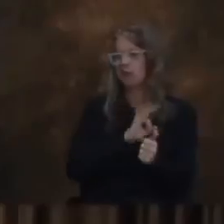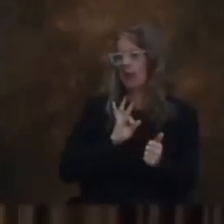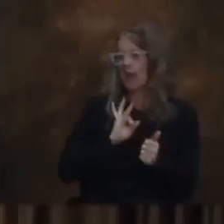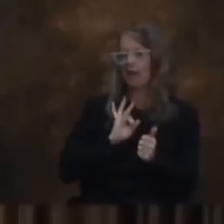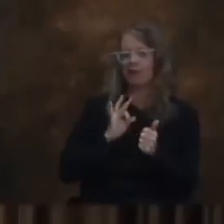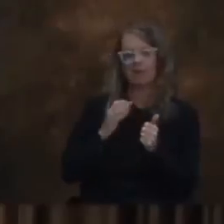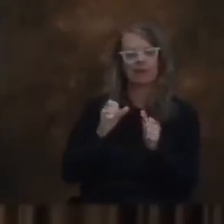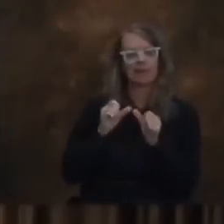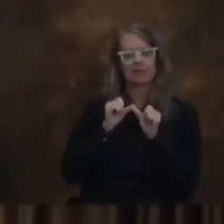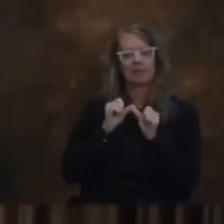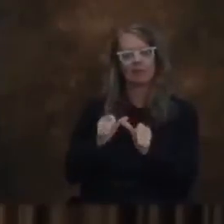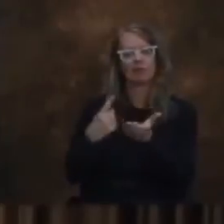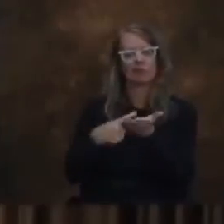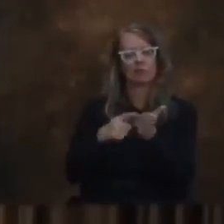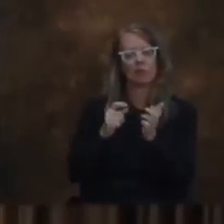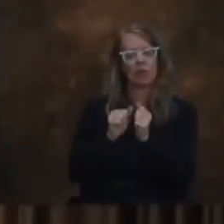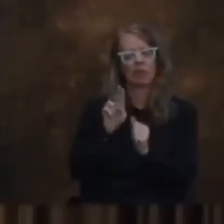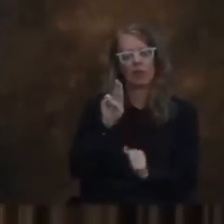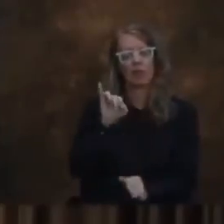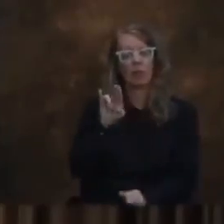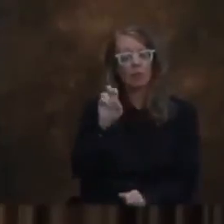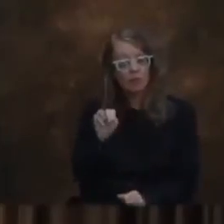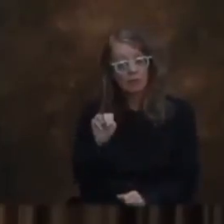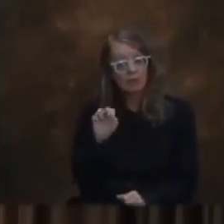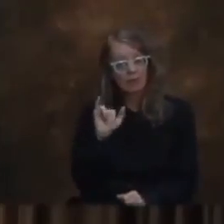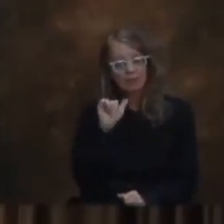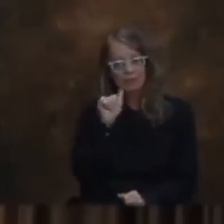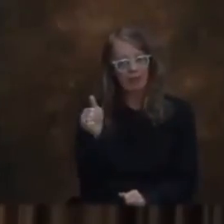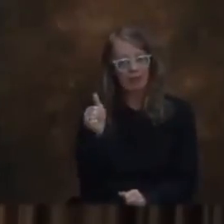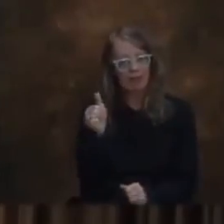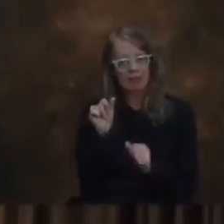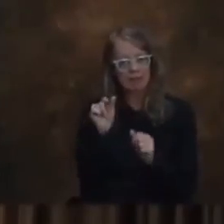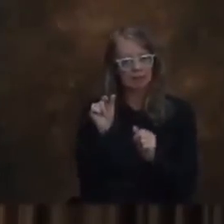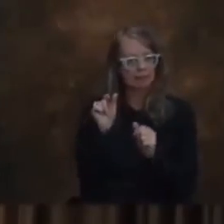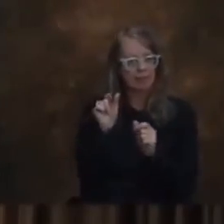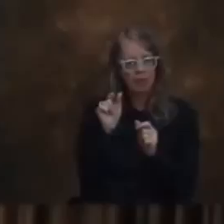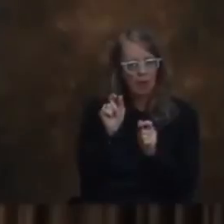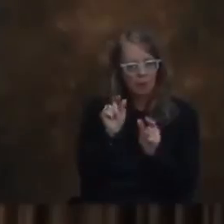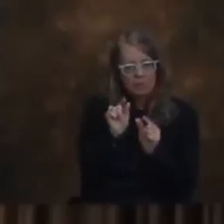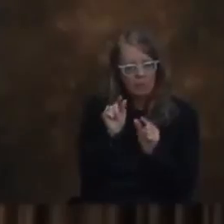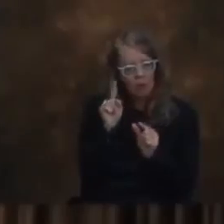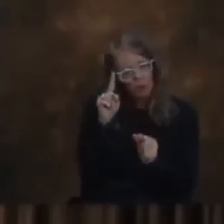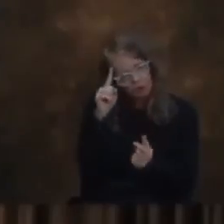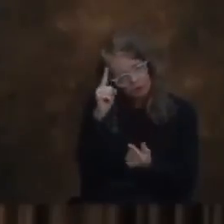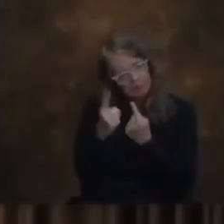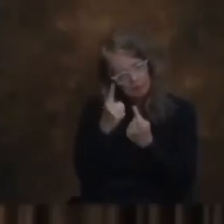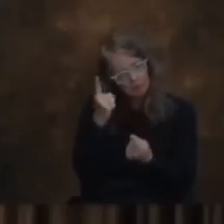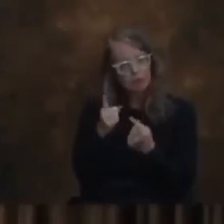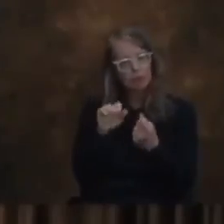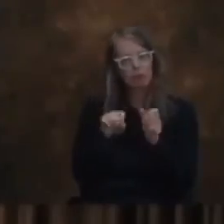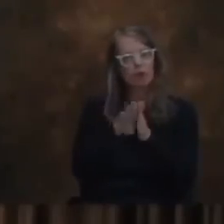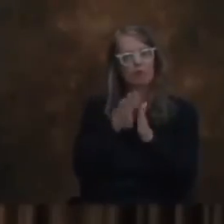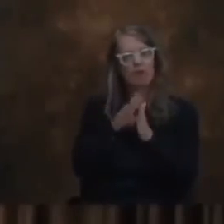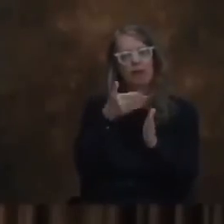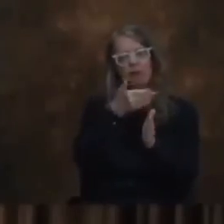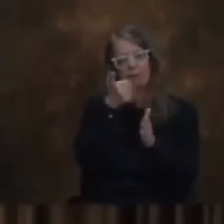nos tomamos a la ligera y vamos a hacer la mejor decisión para todos para todos